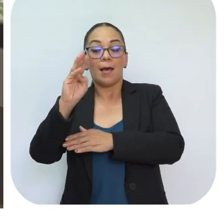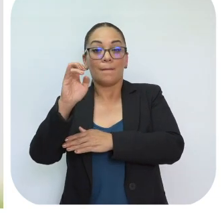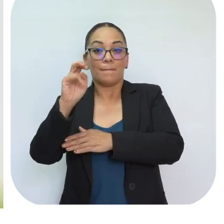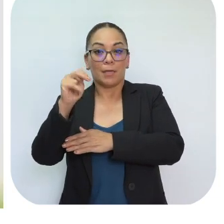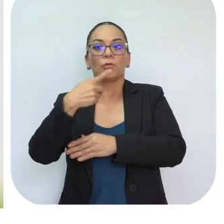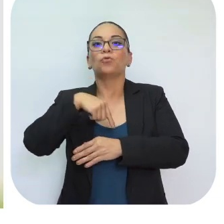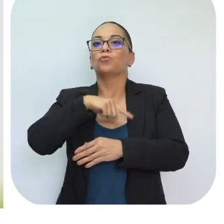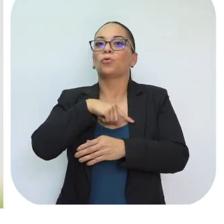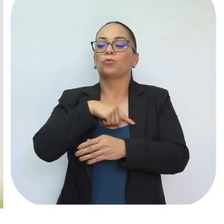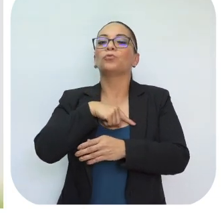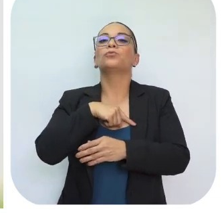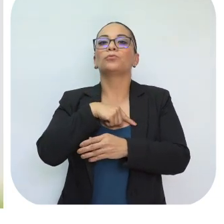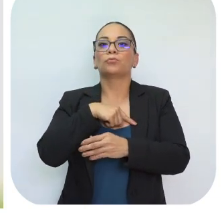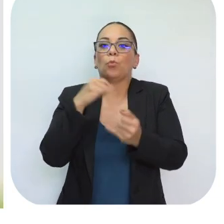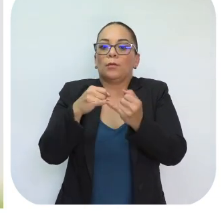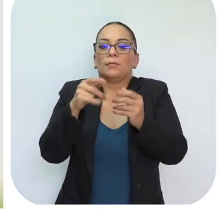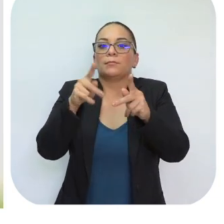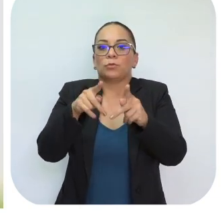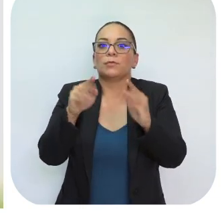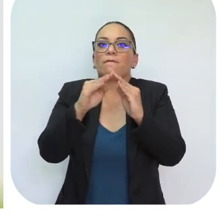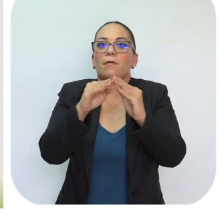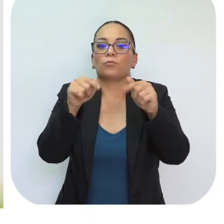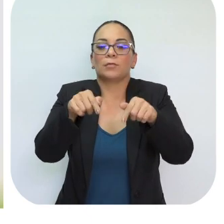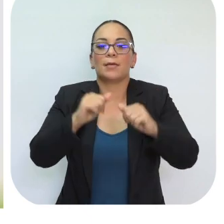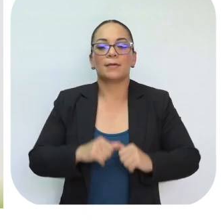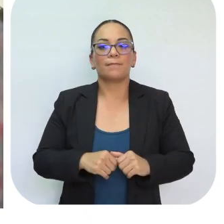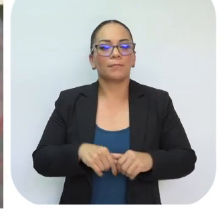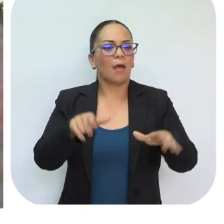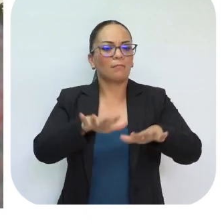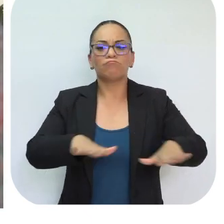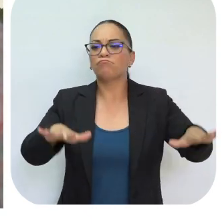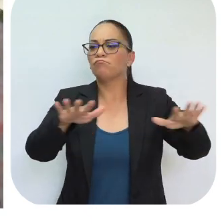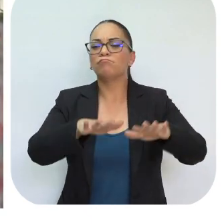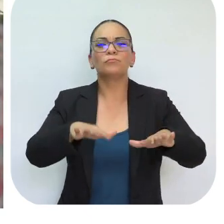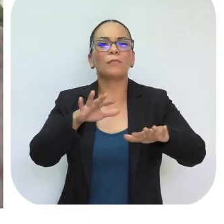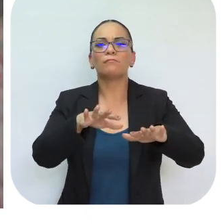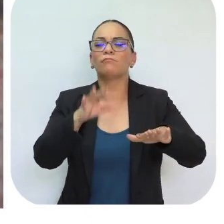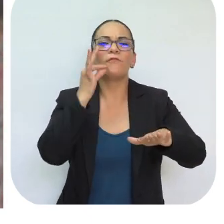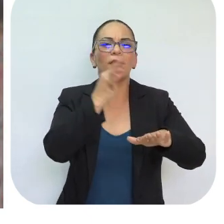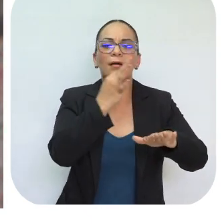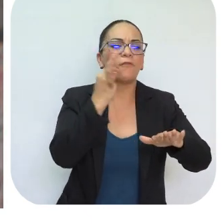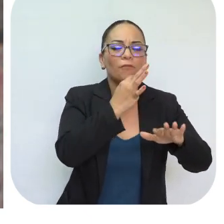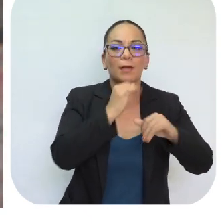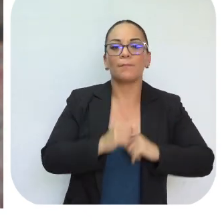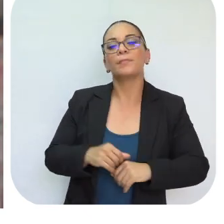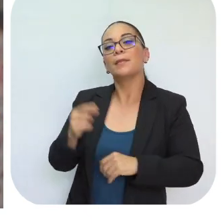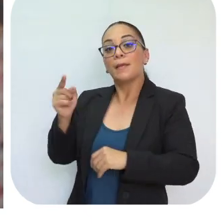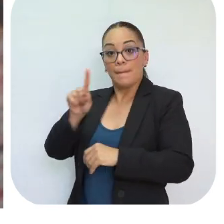que veníamos ahí. Ahí todo era campo. Dígame una cosa, usted,